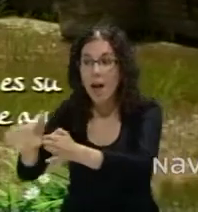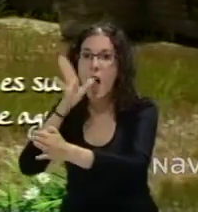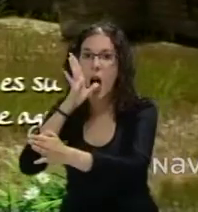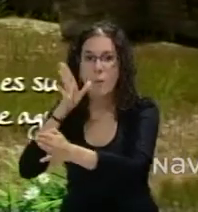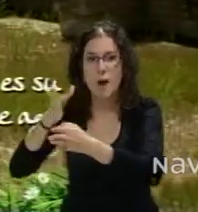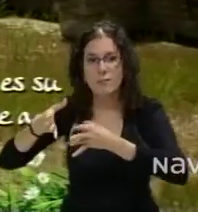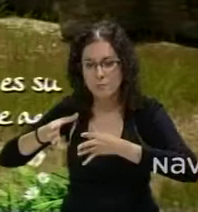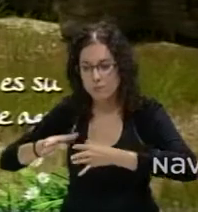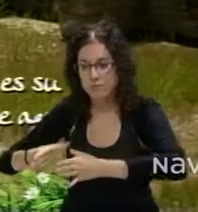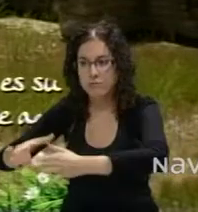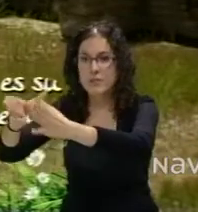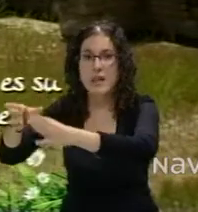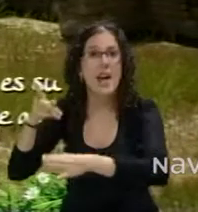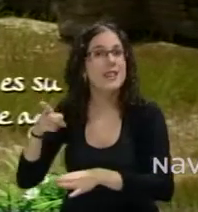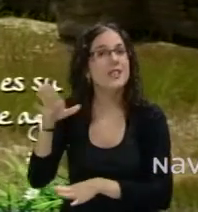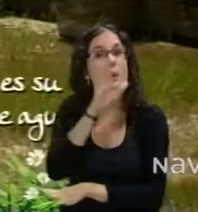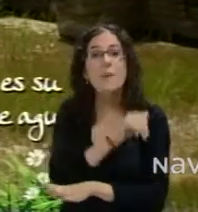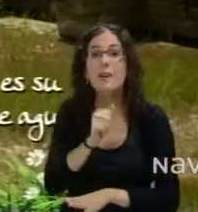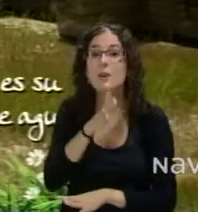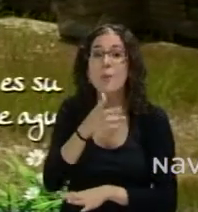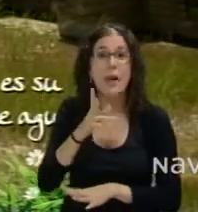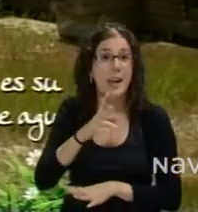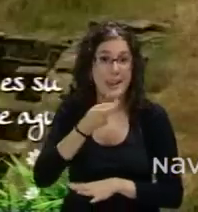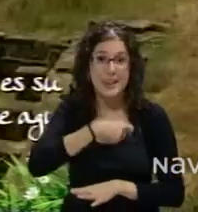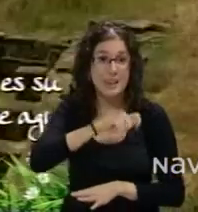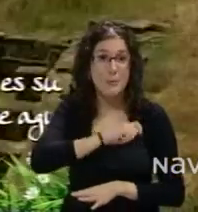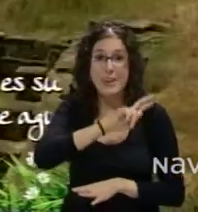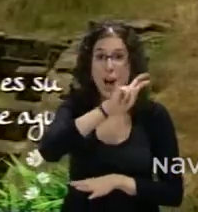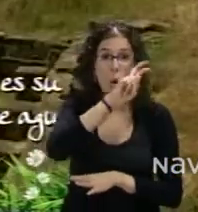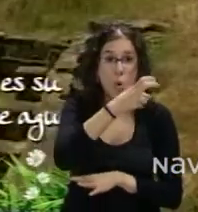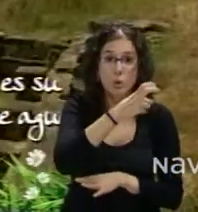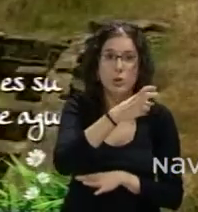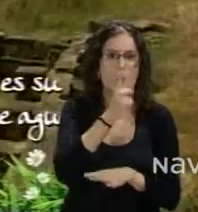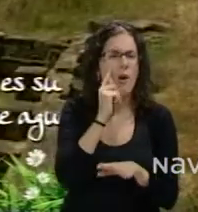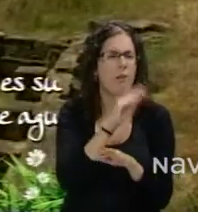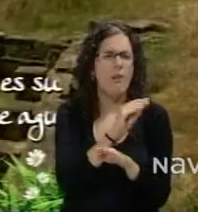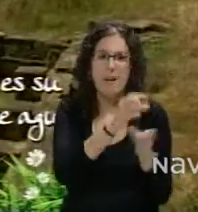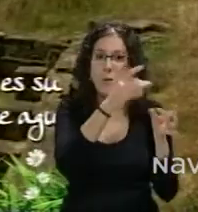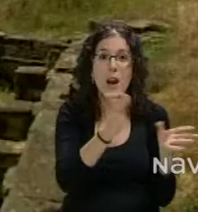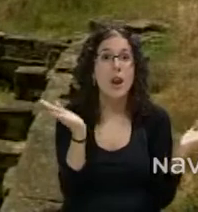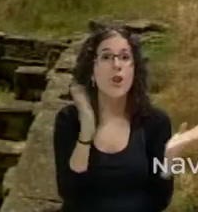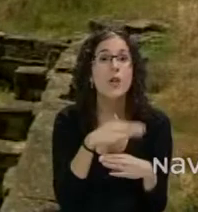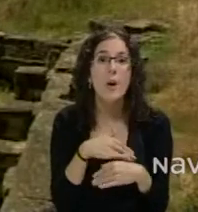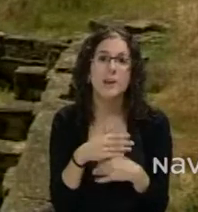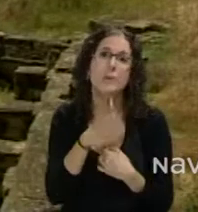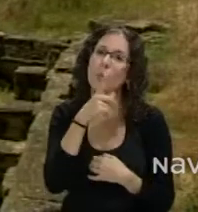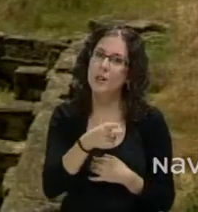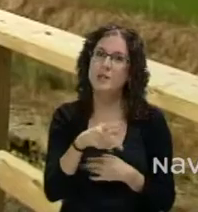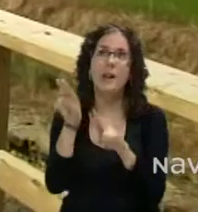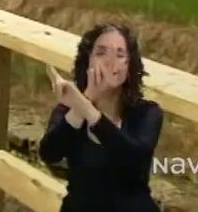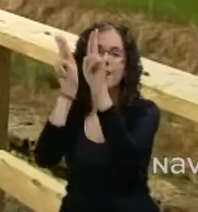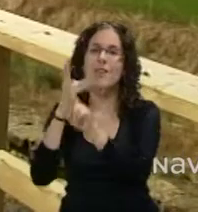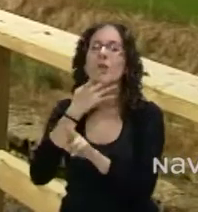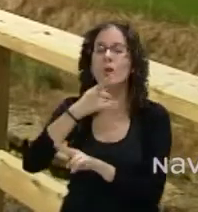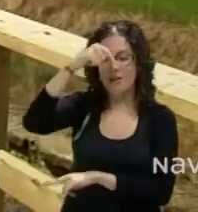corona porque no hay otro en la península tan bien conservado y es lo que lo distingue y por lo que es conocido internacionalmente. 3 kilómetros